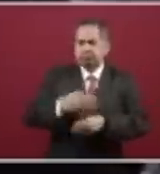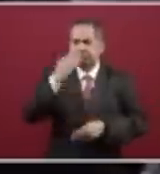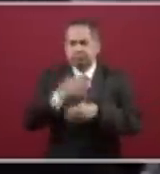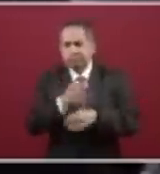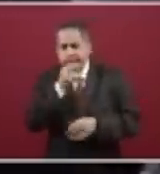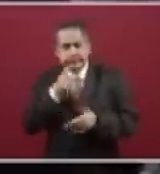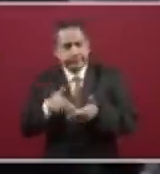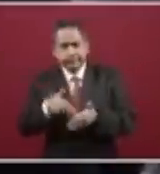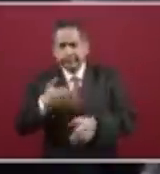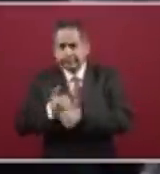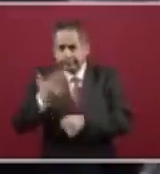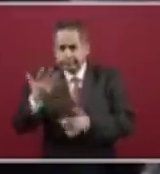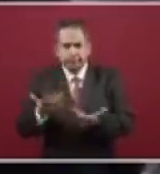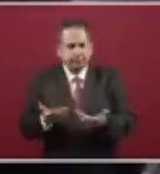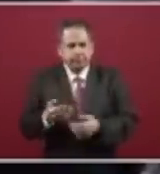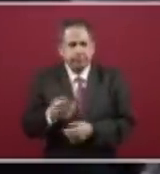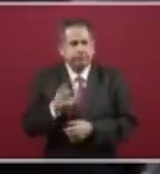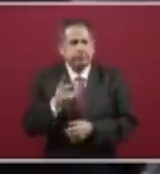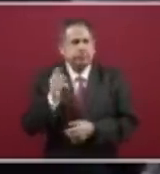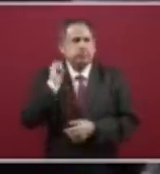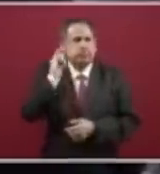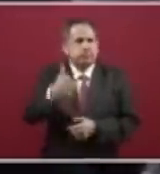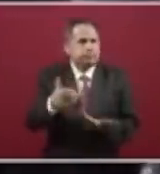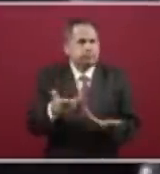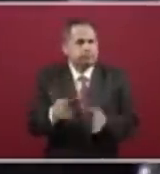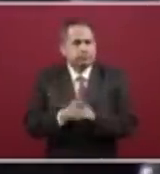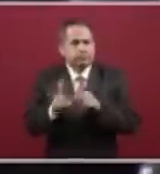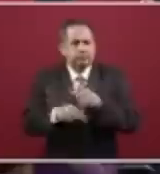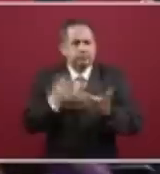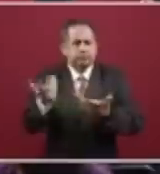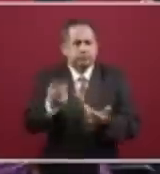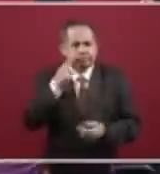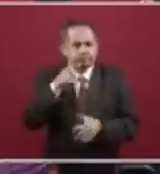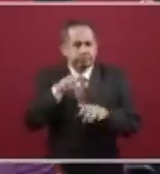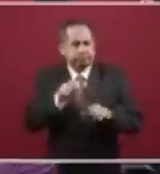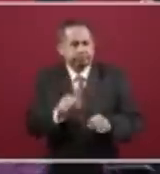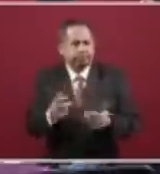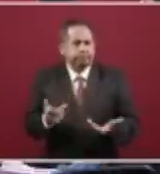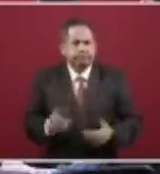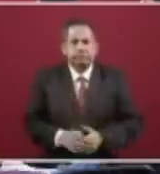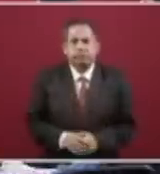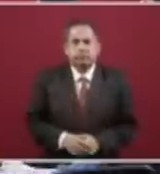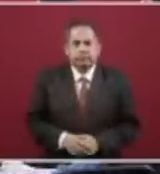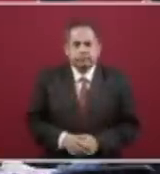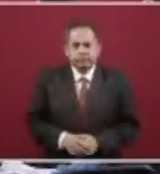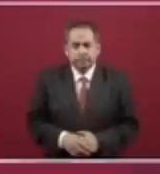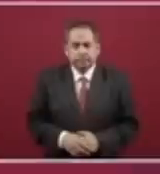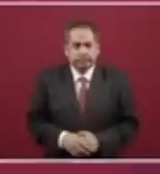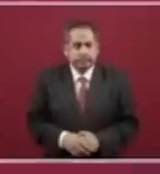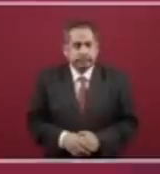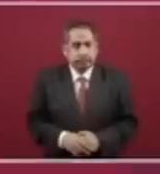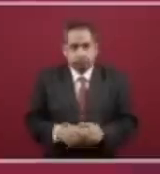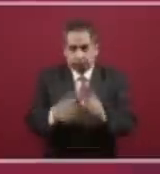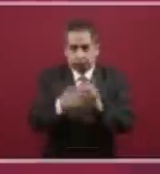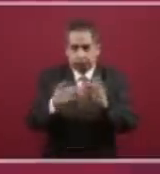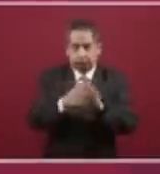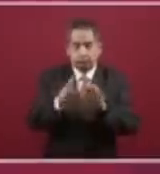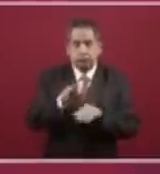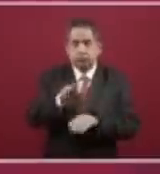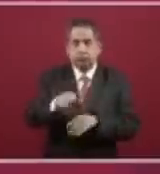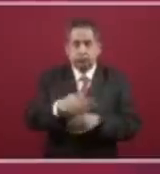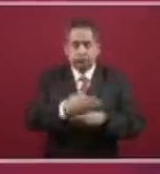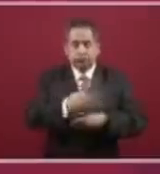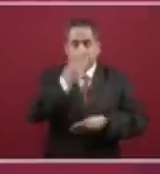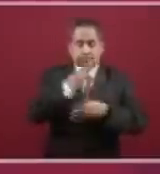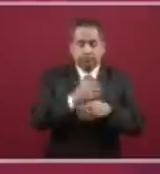pues un plan de que se va a hacer en relación a la toma de casetas y usted sobre la caseta santana